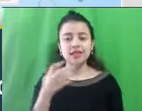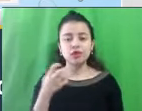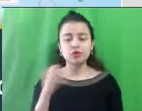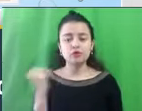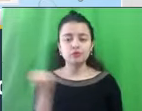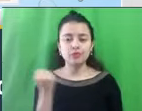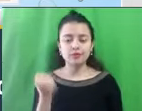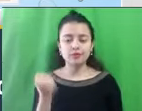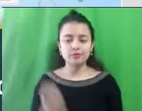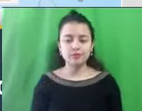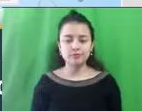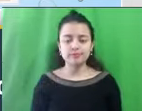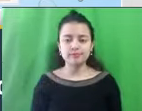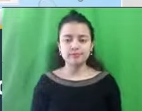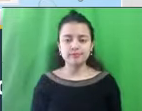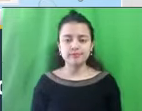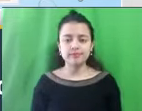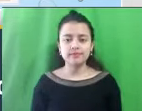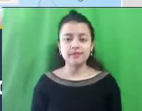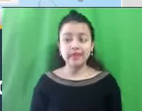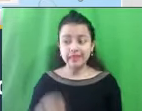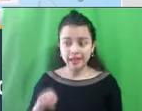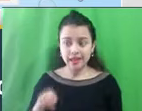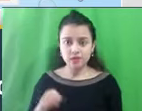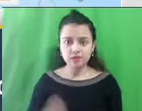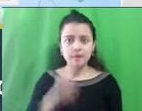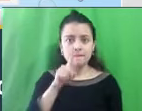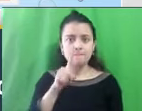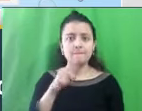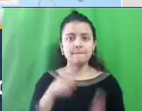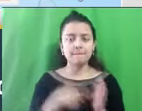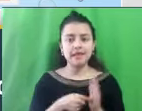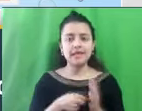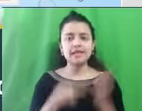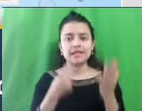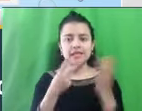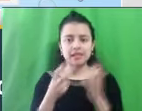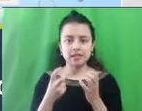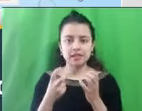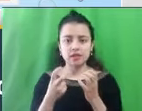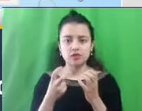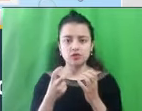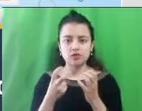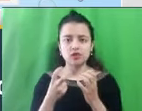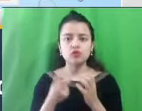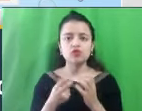pesos, 1.750 pesos se van para agrícola, para procesos agrícolas.